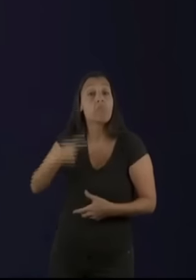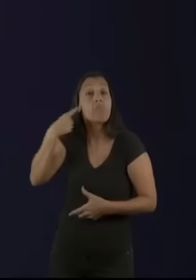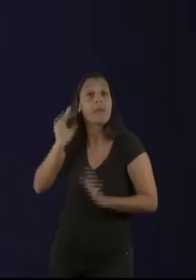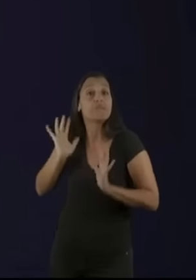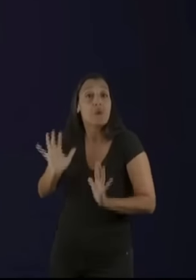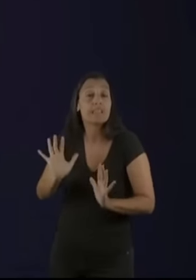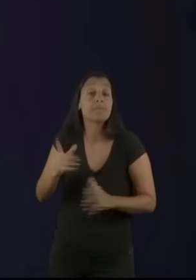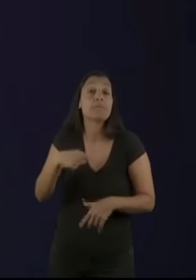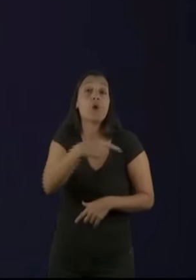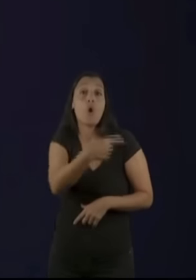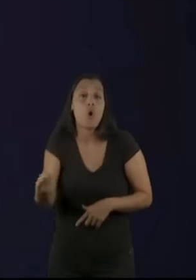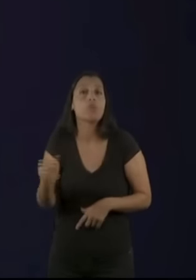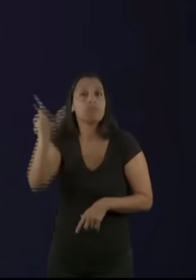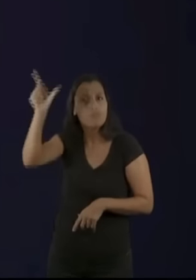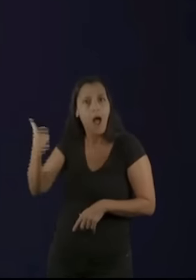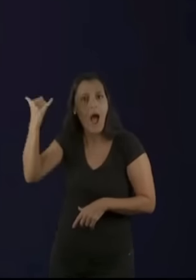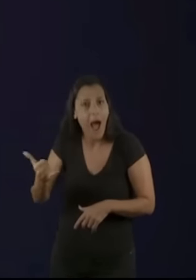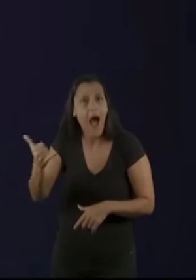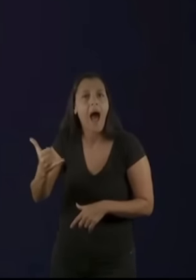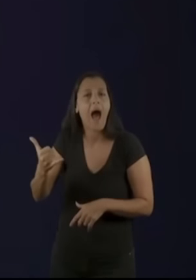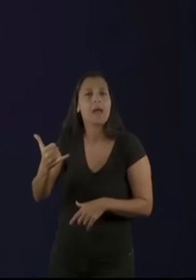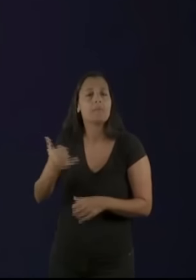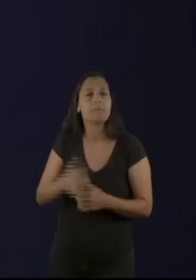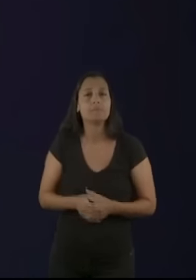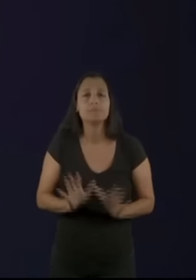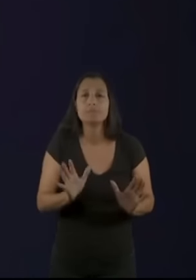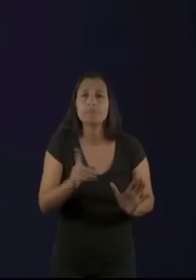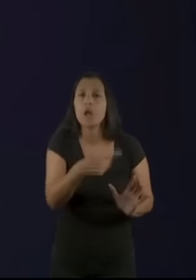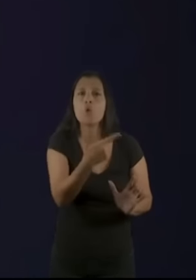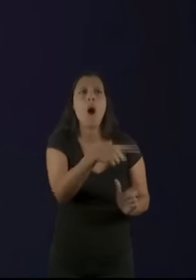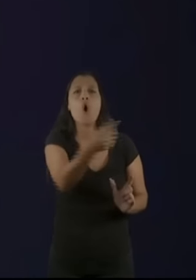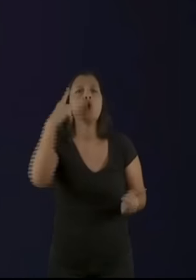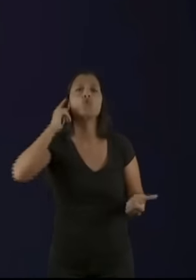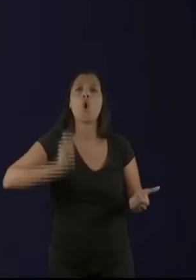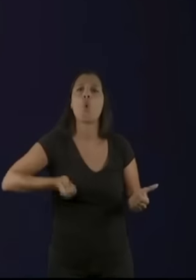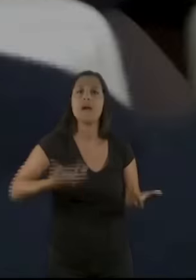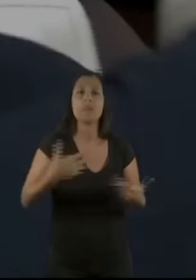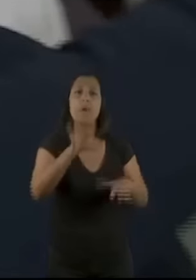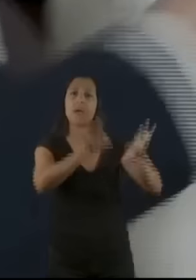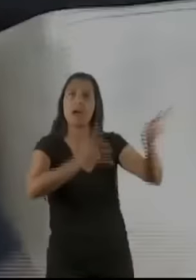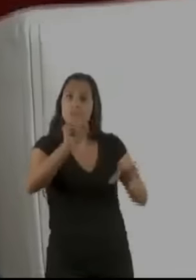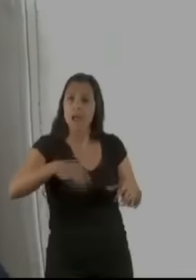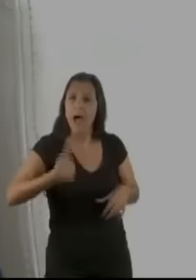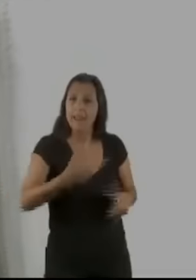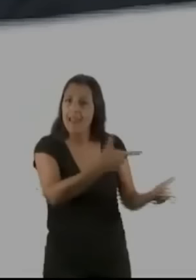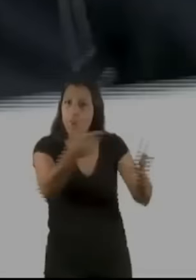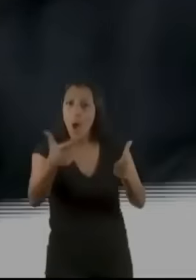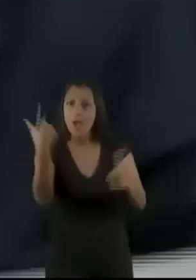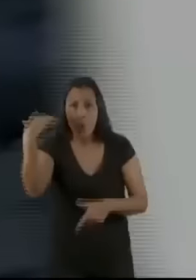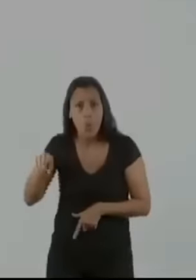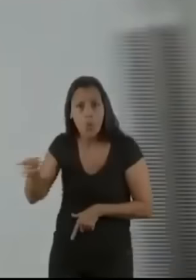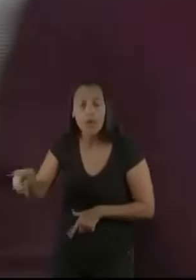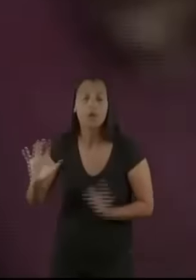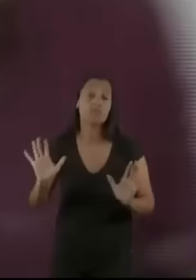todo el resto de la con especialización en derecho penal Perdón no había otro penalista para Designar en la Argentina bueno dentro de la